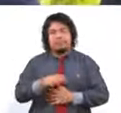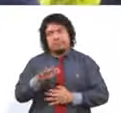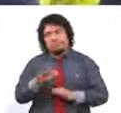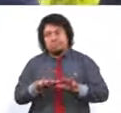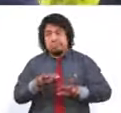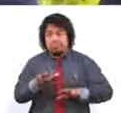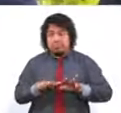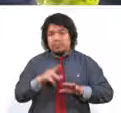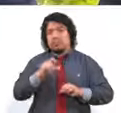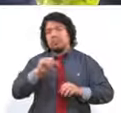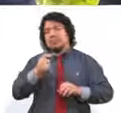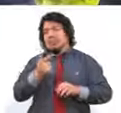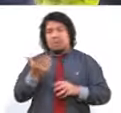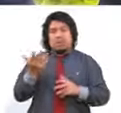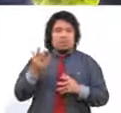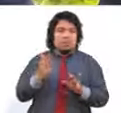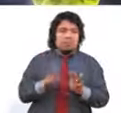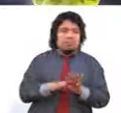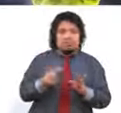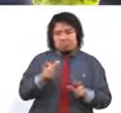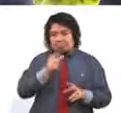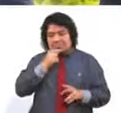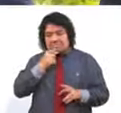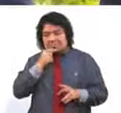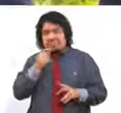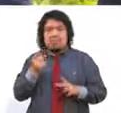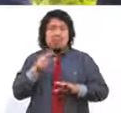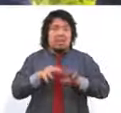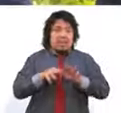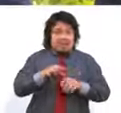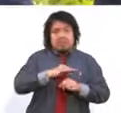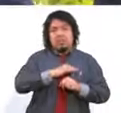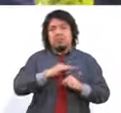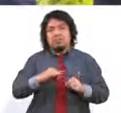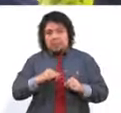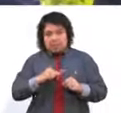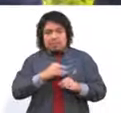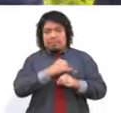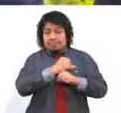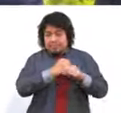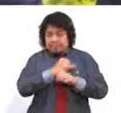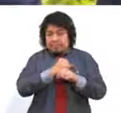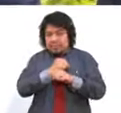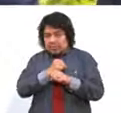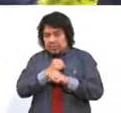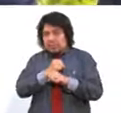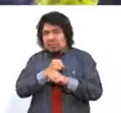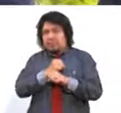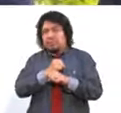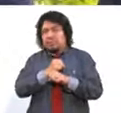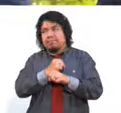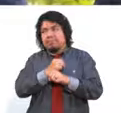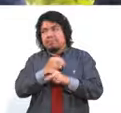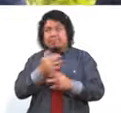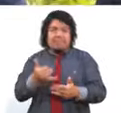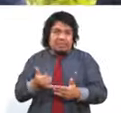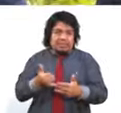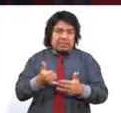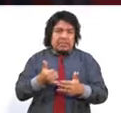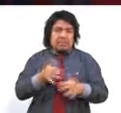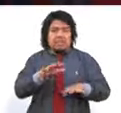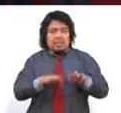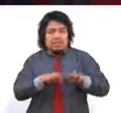Ha habido otras reformas en algún momento en otras policías, donde la policía podía investigar e inclusive